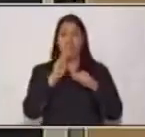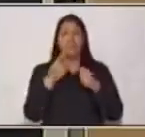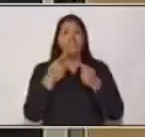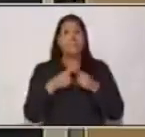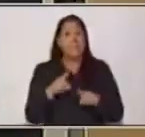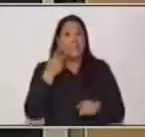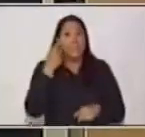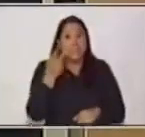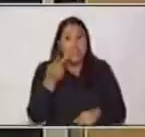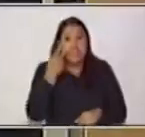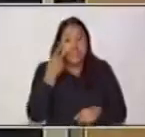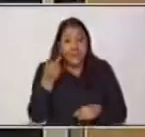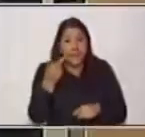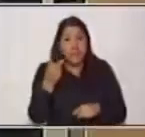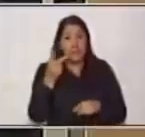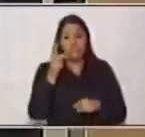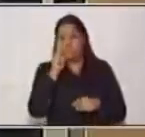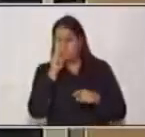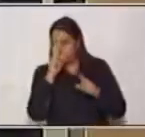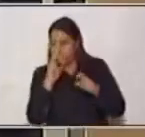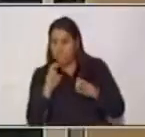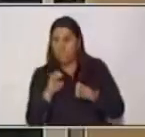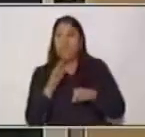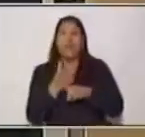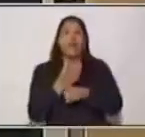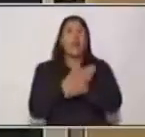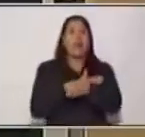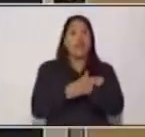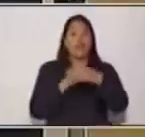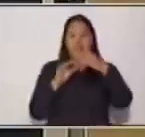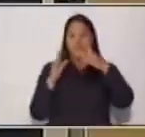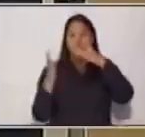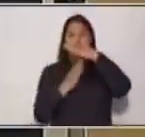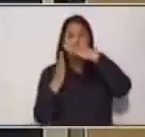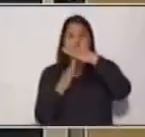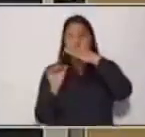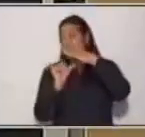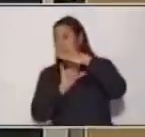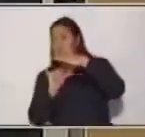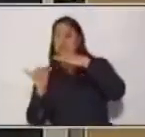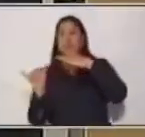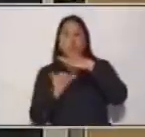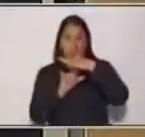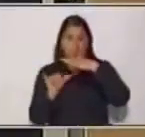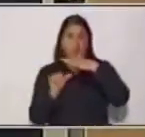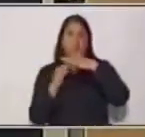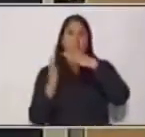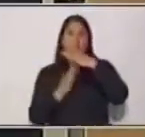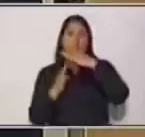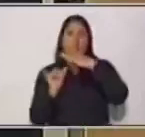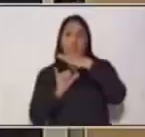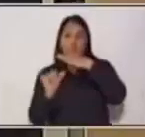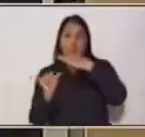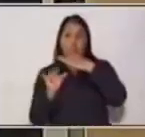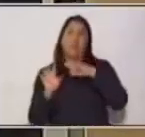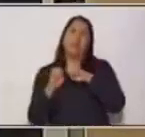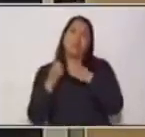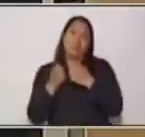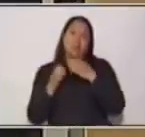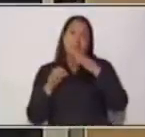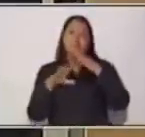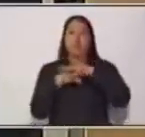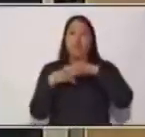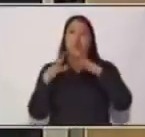de aplicar esta propiedad que las bases sean iguales. Si las bases son iguales, eso me permite copiar la base